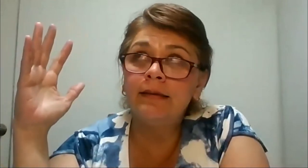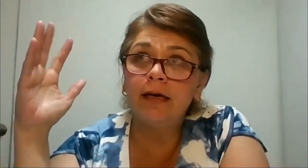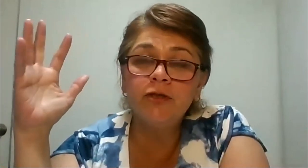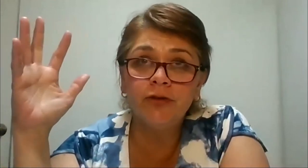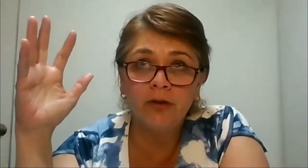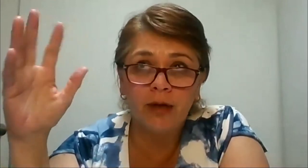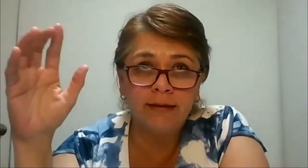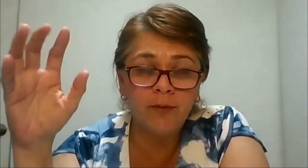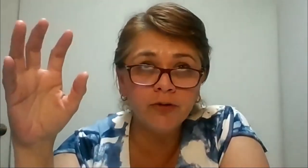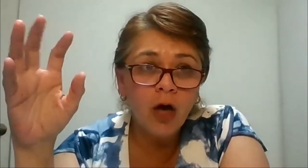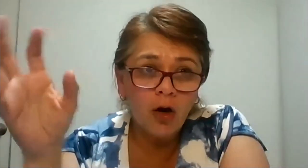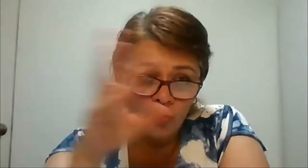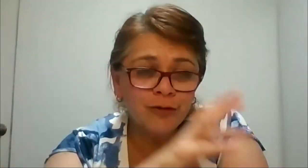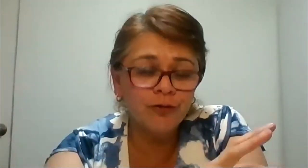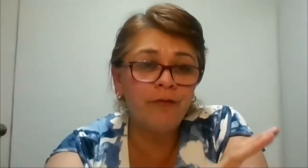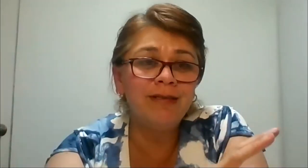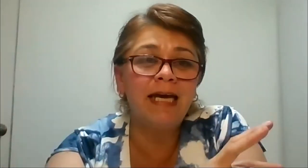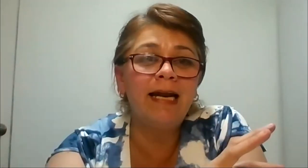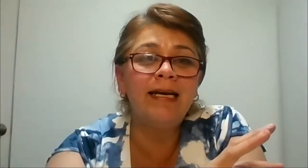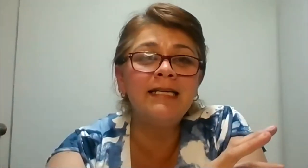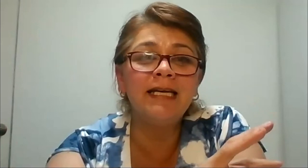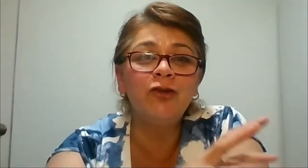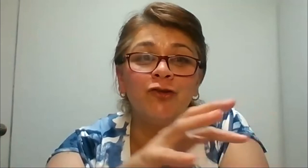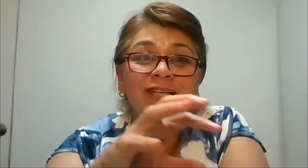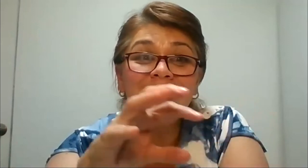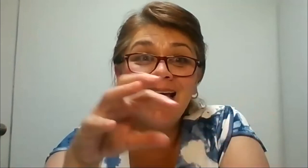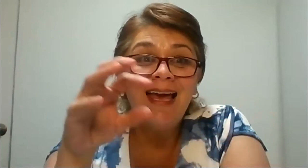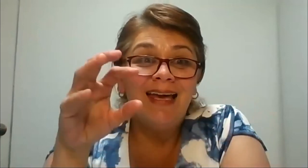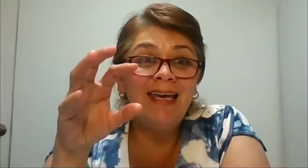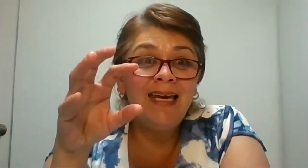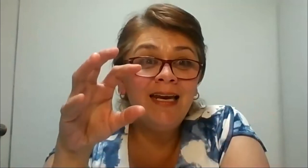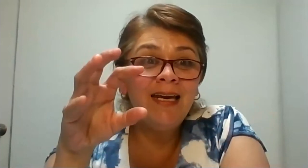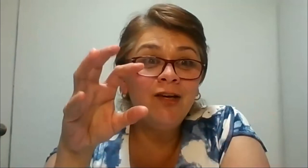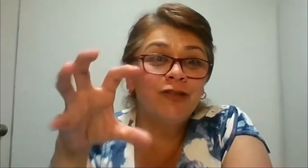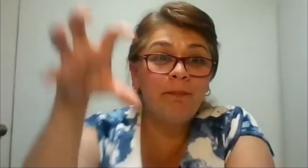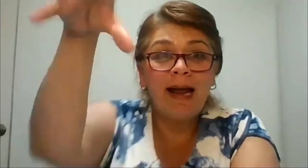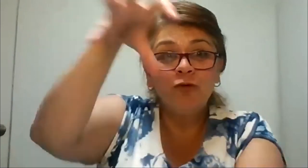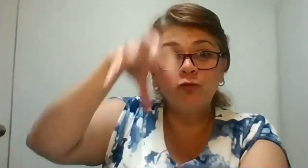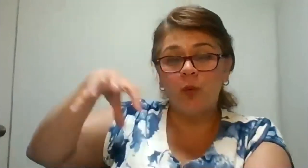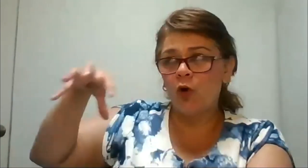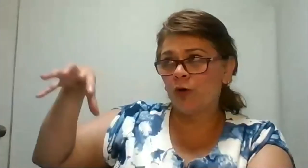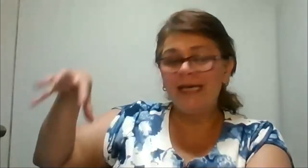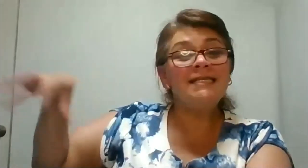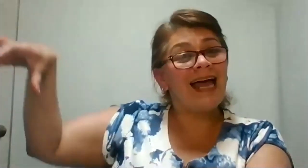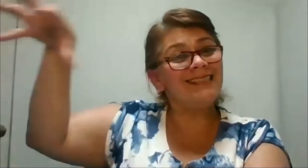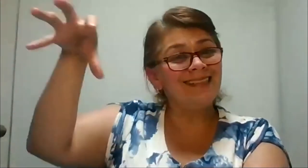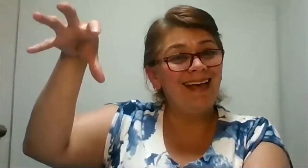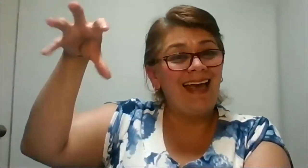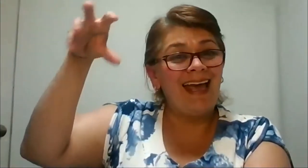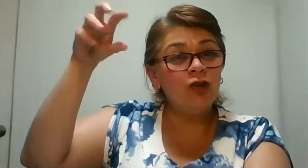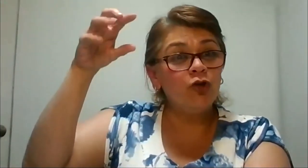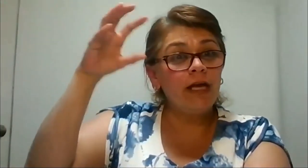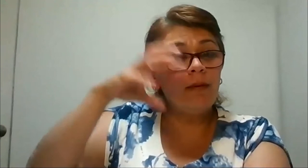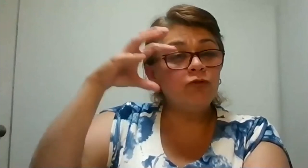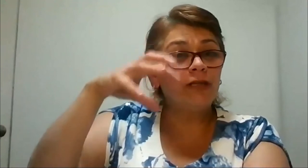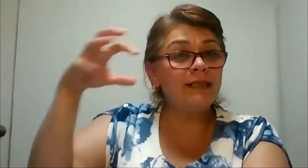de servicios educativos con nuestros jefes que eran en ese entonces y nos separamos por islas